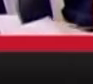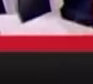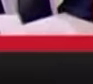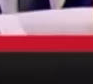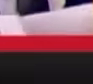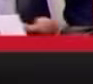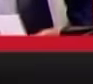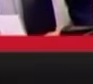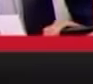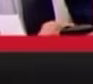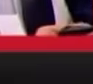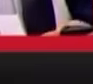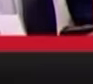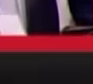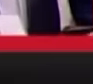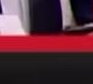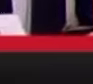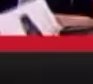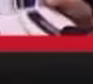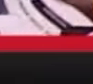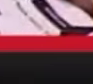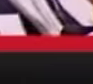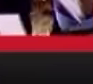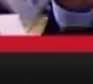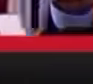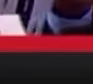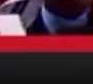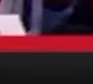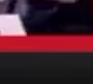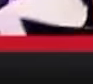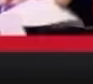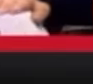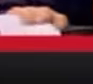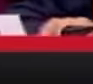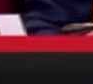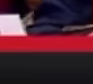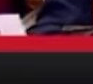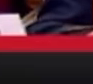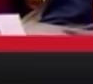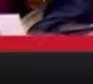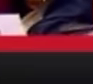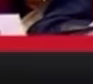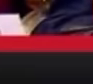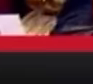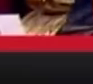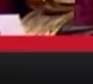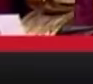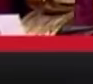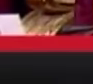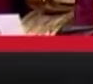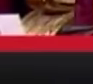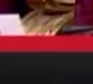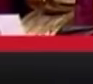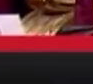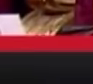a través del señor gerente municipal, una preocupación expresa en ese momento de la señora alcaldesa